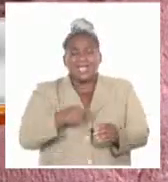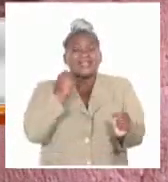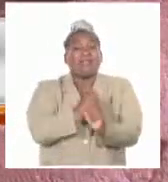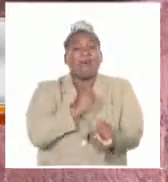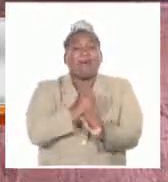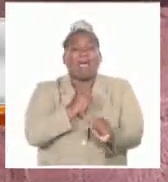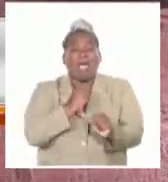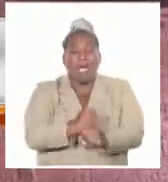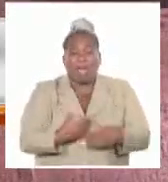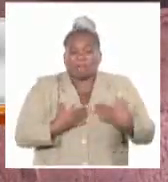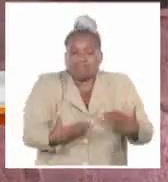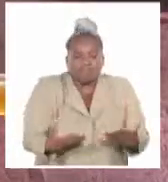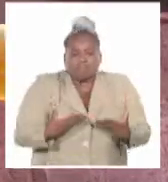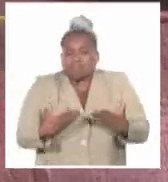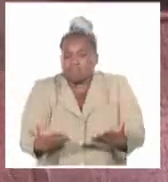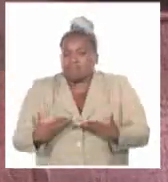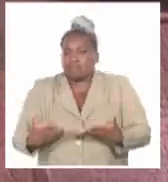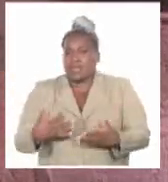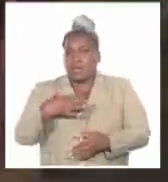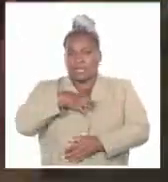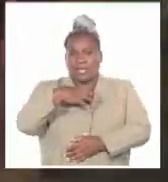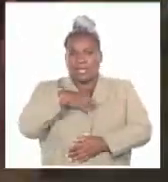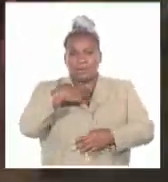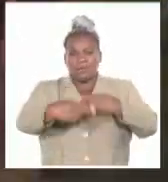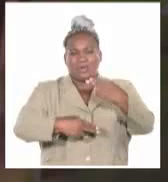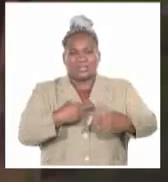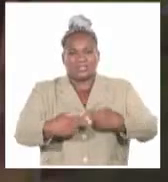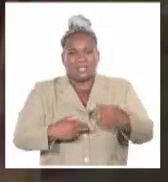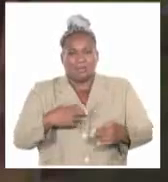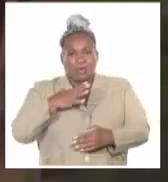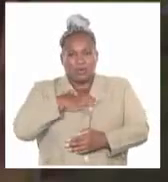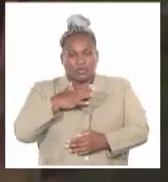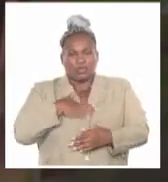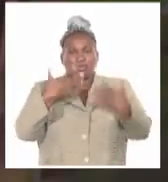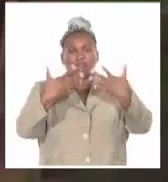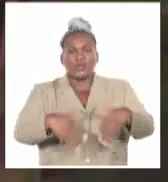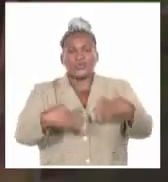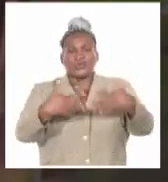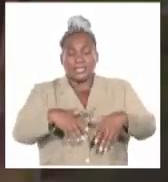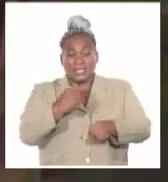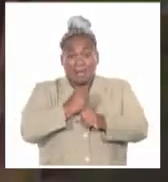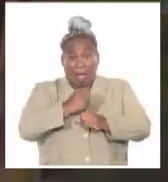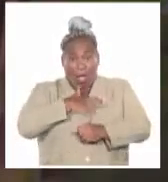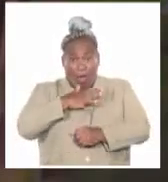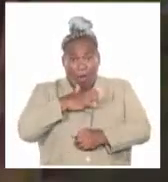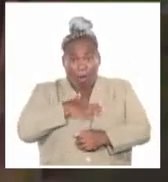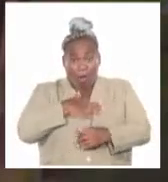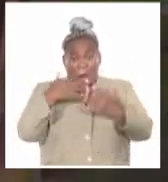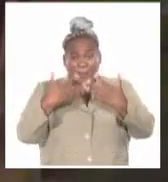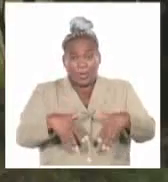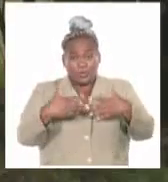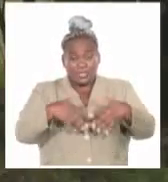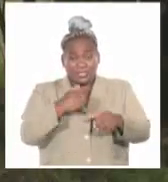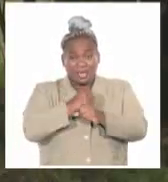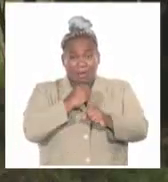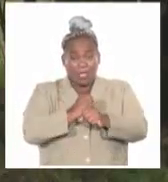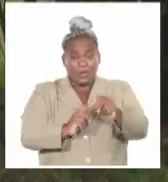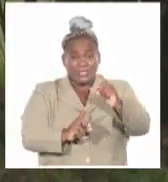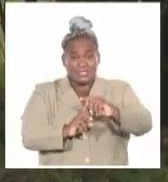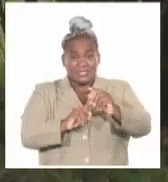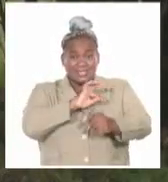Hay que entregarse a lo que uno tiene. Y lo de nosotros es producir para que los trabajadores de la CTC se sientan bien.